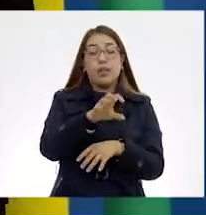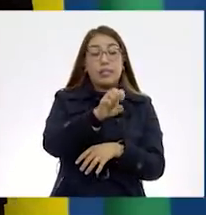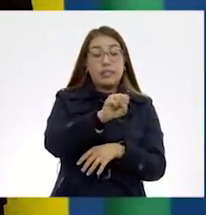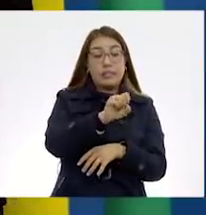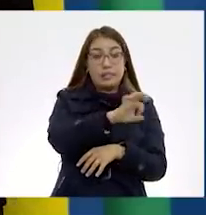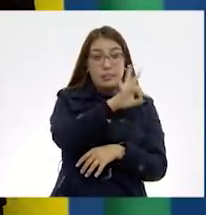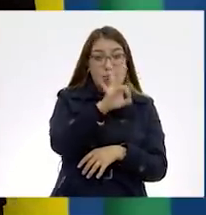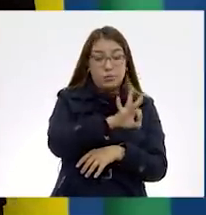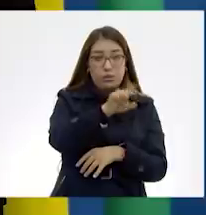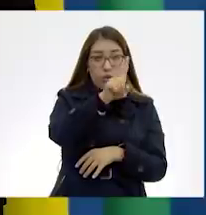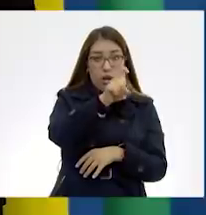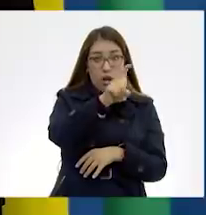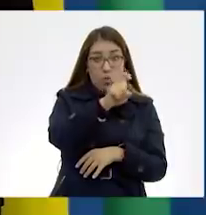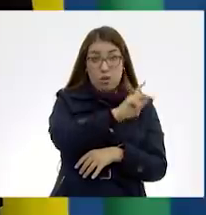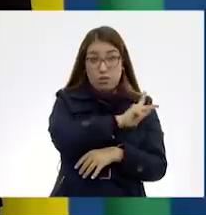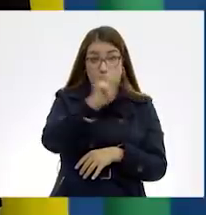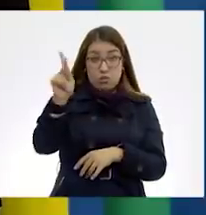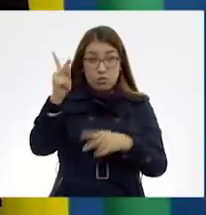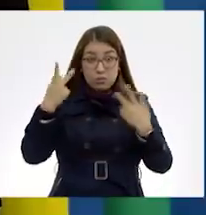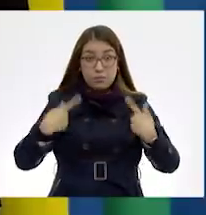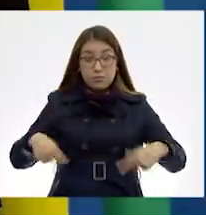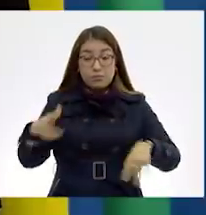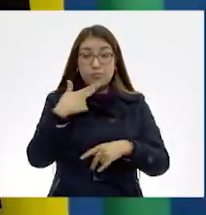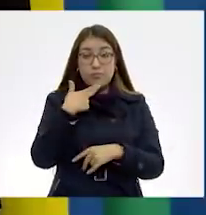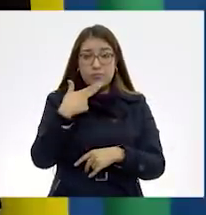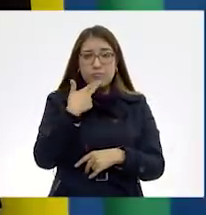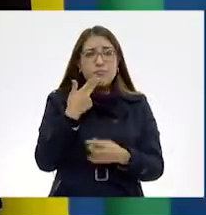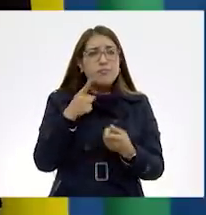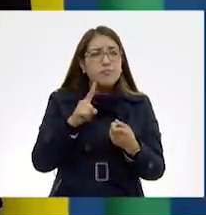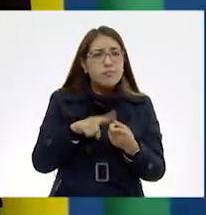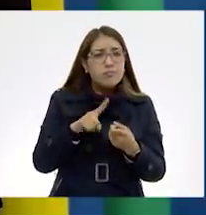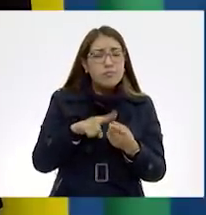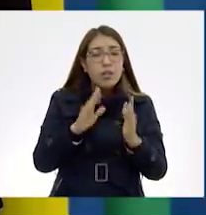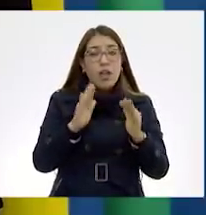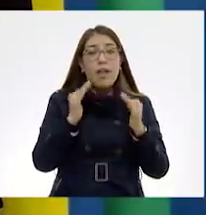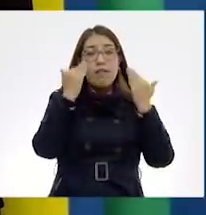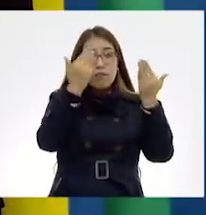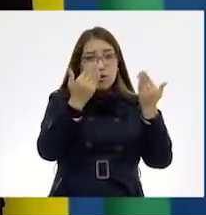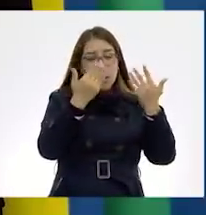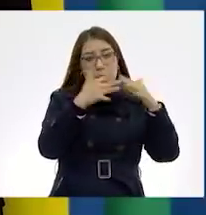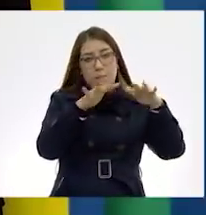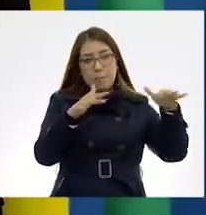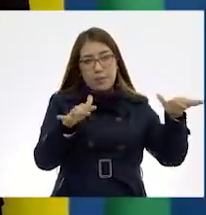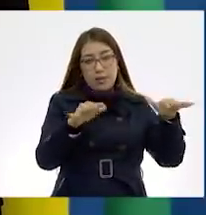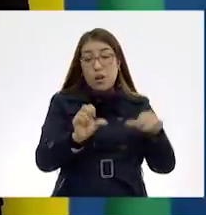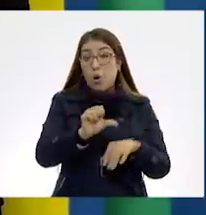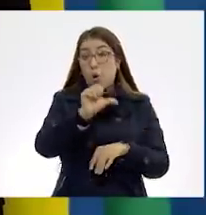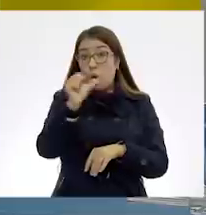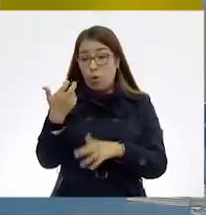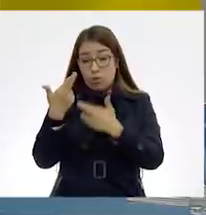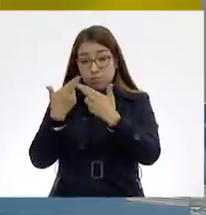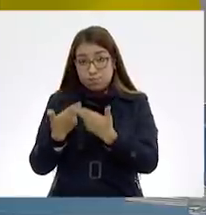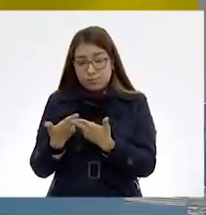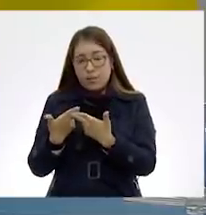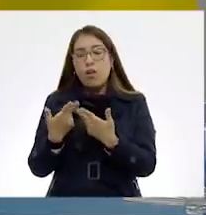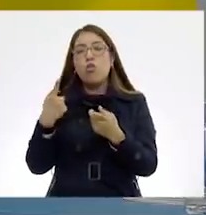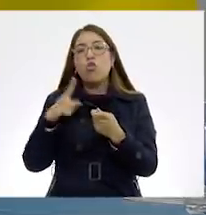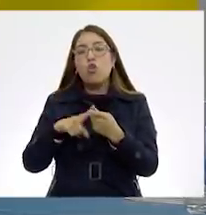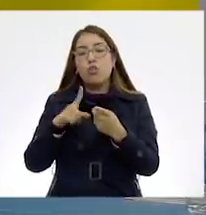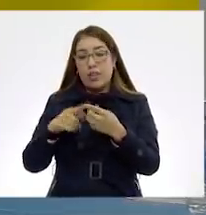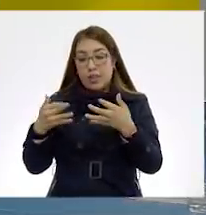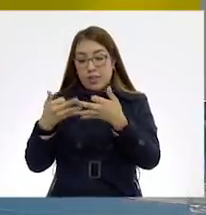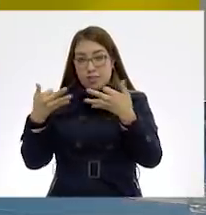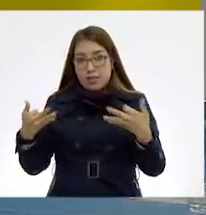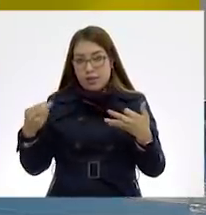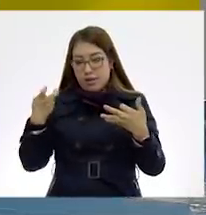que usamos proviene de fuentes superficiales y el resto viene del subsuelo. Entonces, para